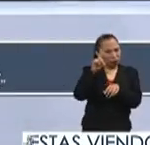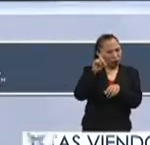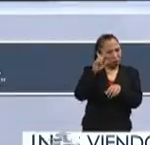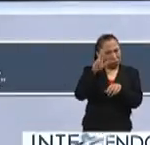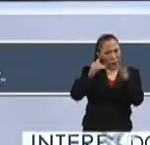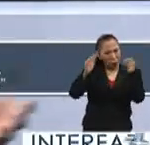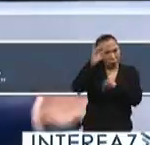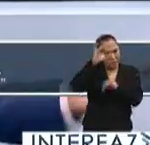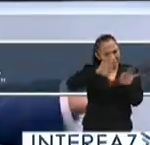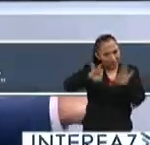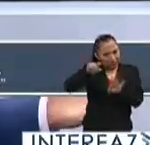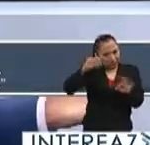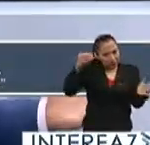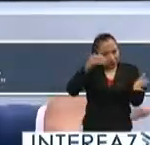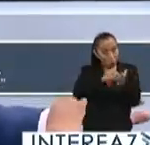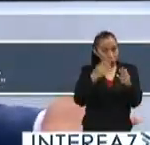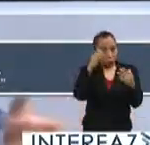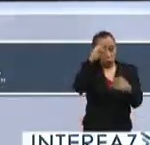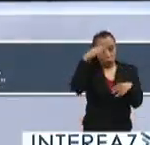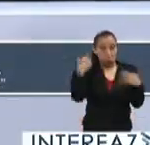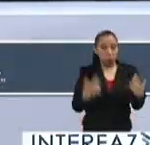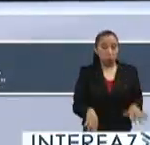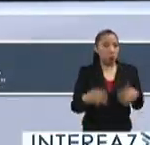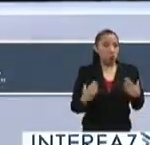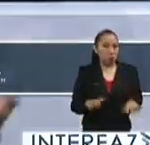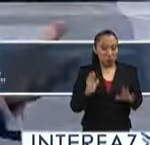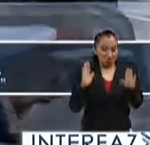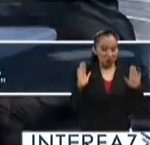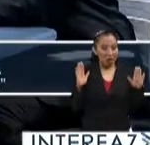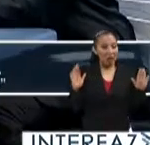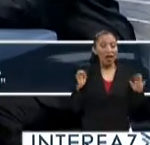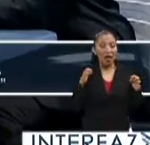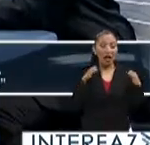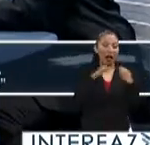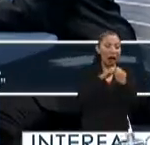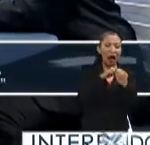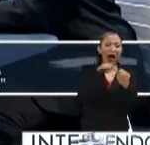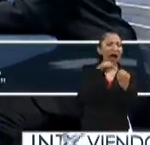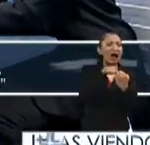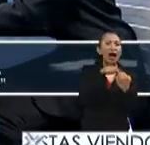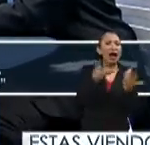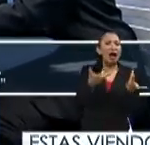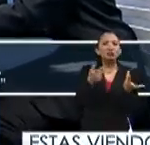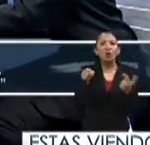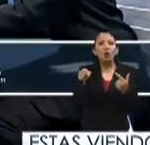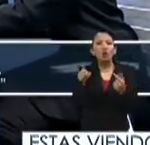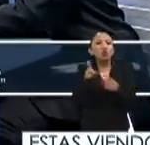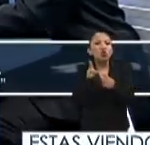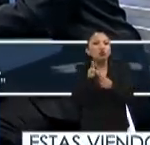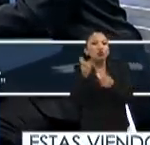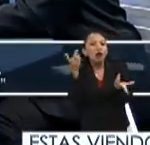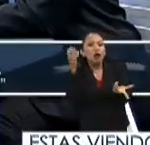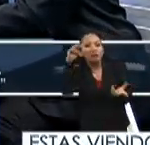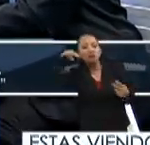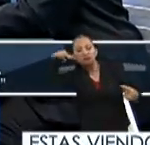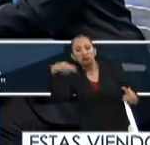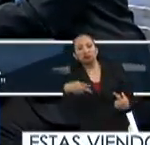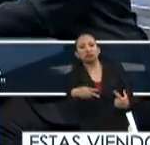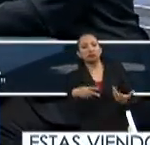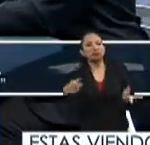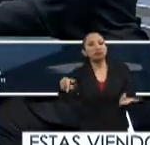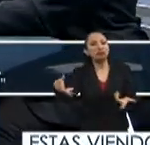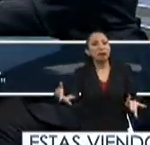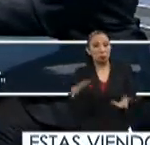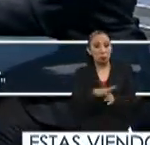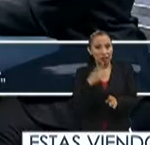se atreva a hacer esto, me parece ya una genialidad, ¿no? Algo estupendo. El engaño, ¿desde qué trinchera lo ubica? ¿Por